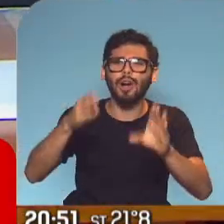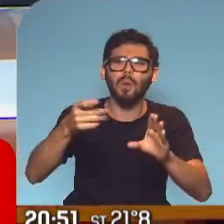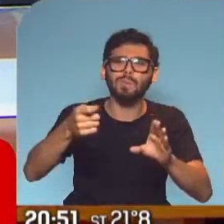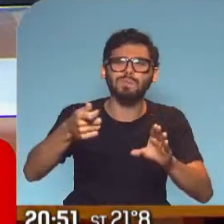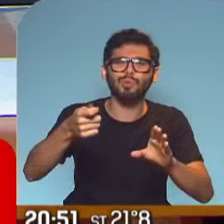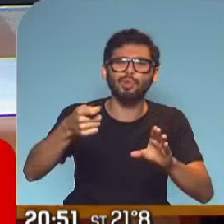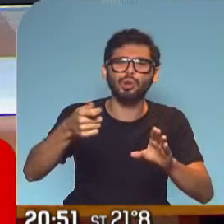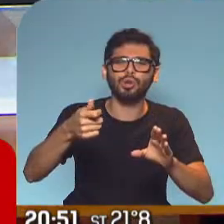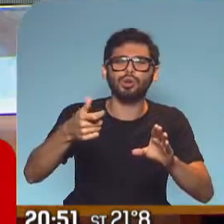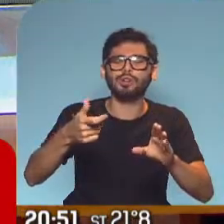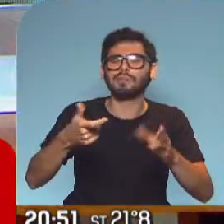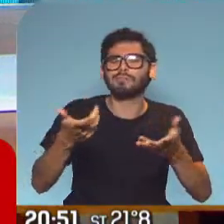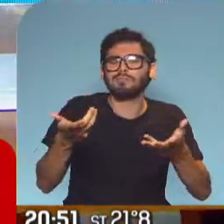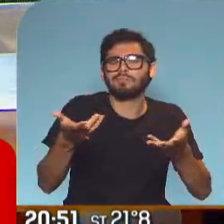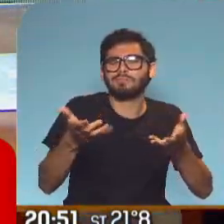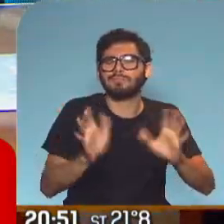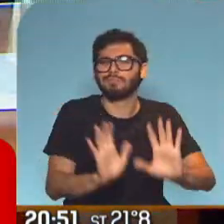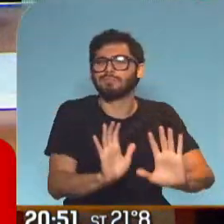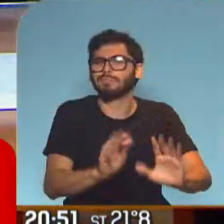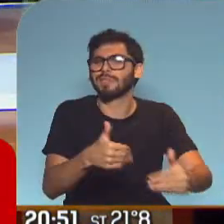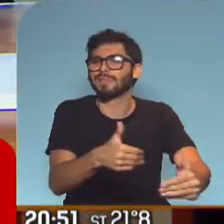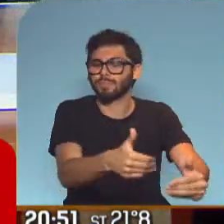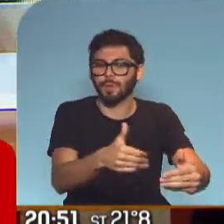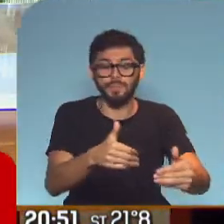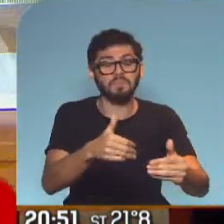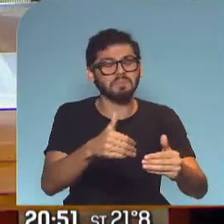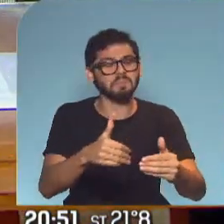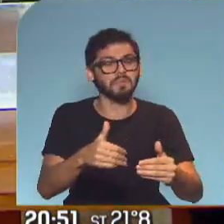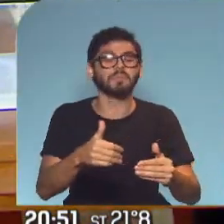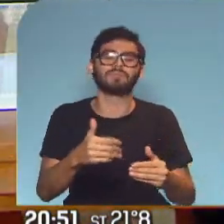enjundia, mirá qué término encontraste, el único que no se me hubiese ocurrido. Gracias, Néstor. Pablo.